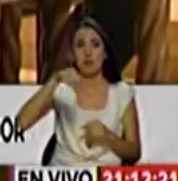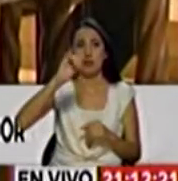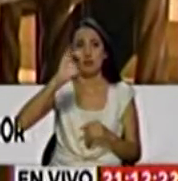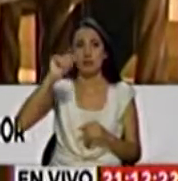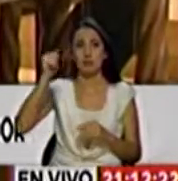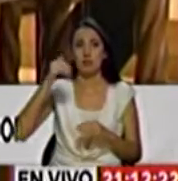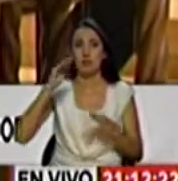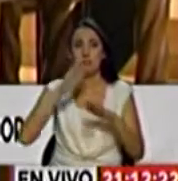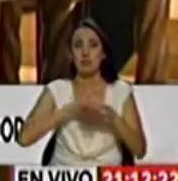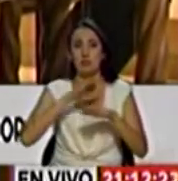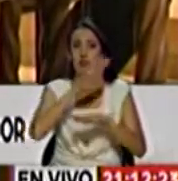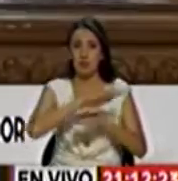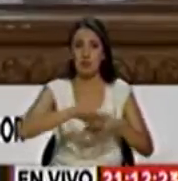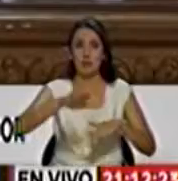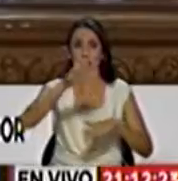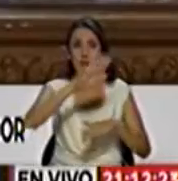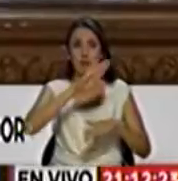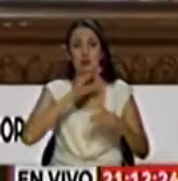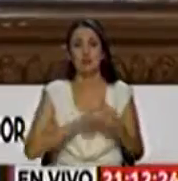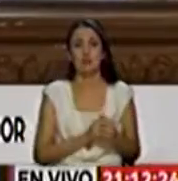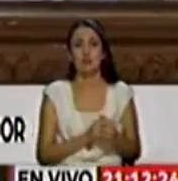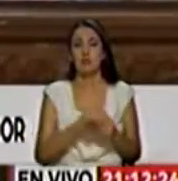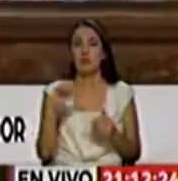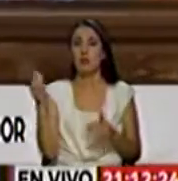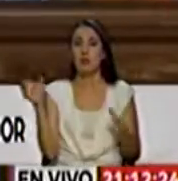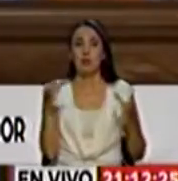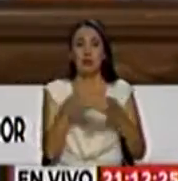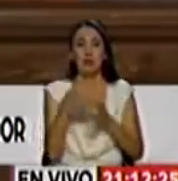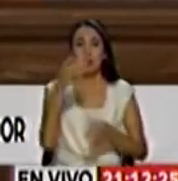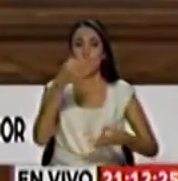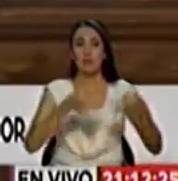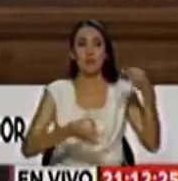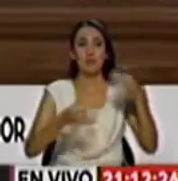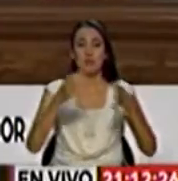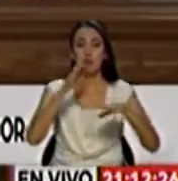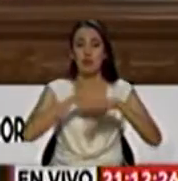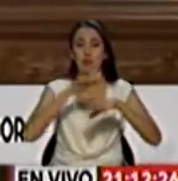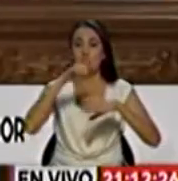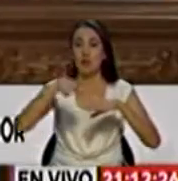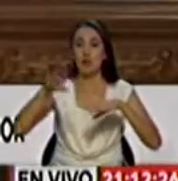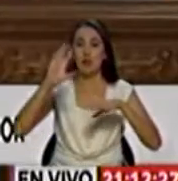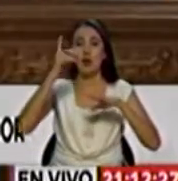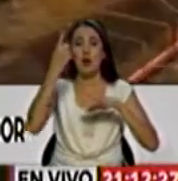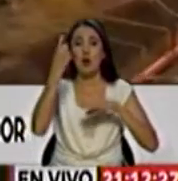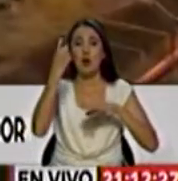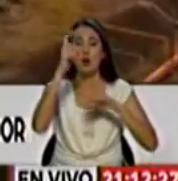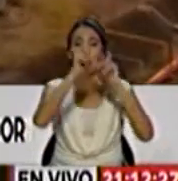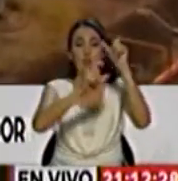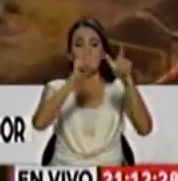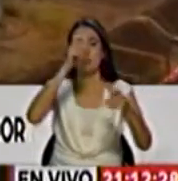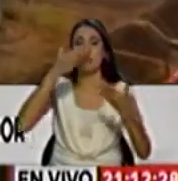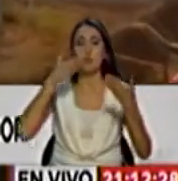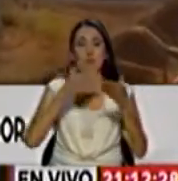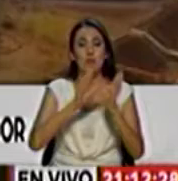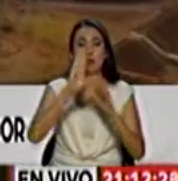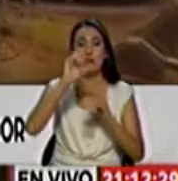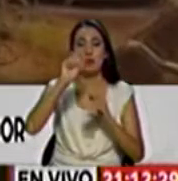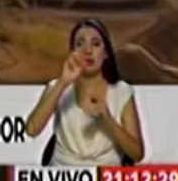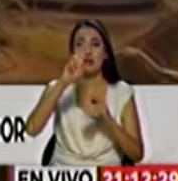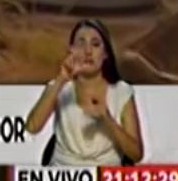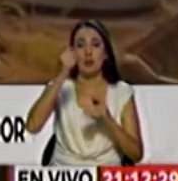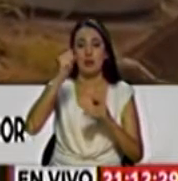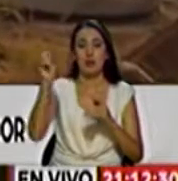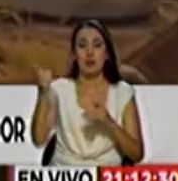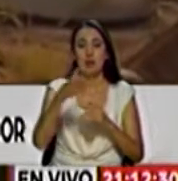delito, mas no como cómplice. El tribunal determinó como autores del delito a 11 personas, entre ellas a Carlos P. y